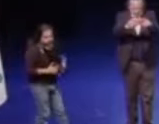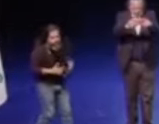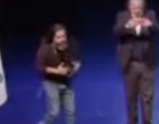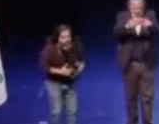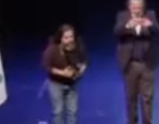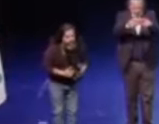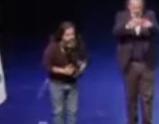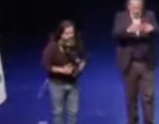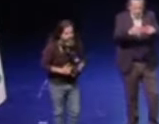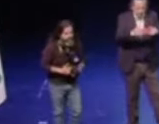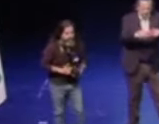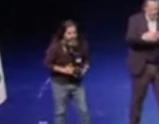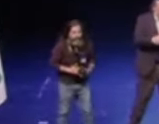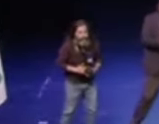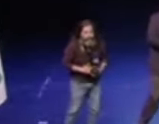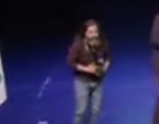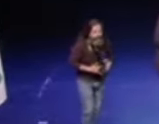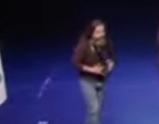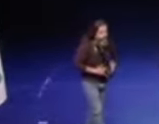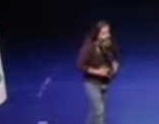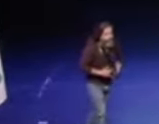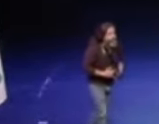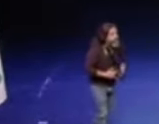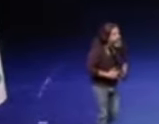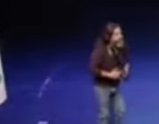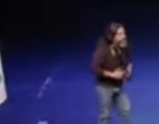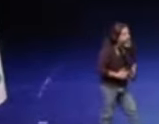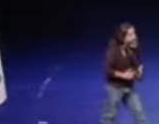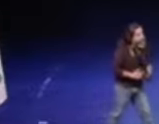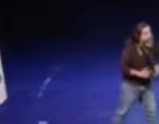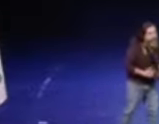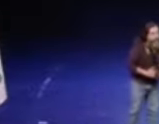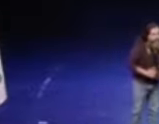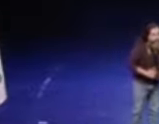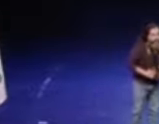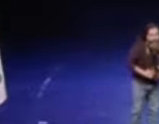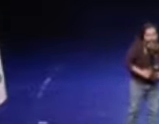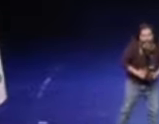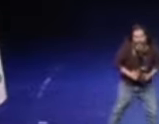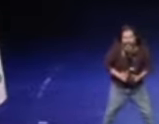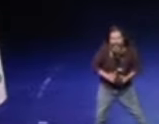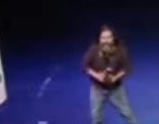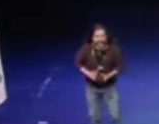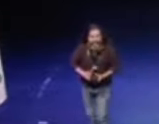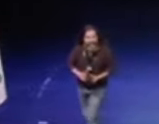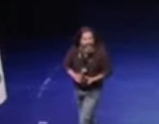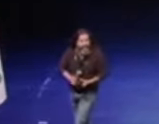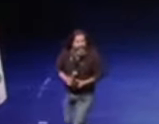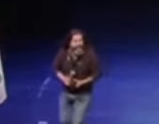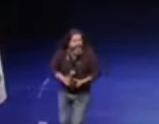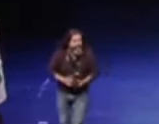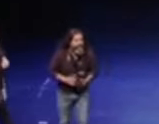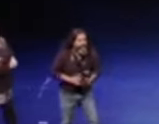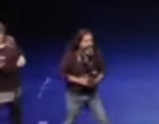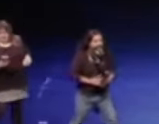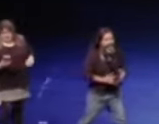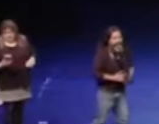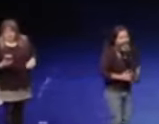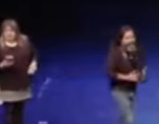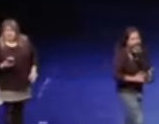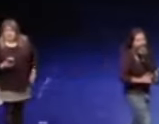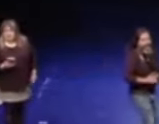de esta Cuenta pública Así que les solicitamos por favor que se tien como para medio parados